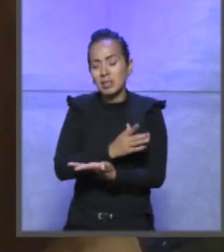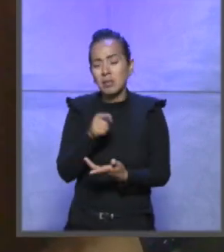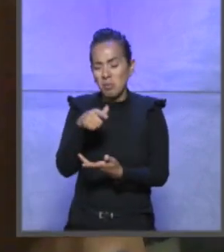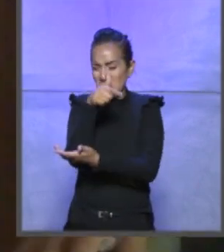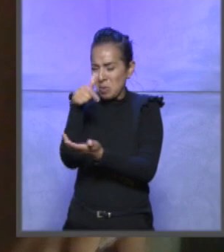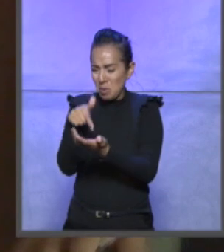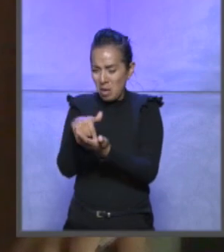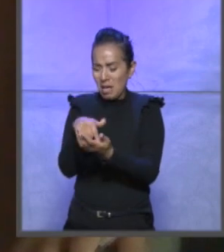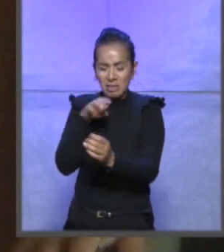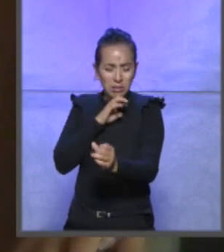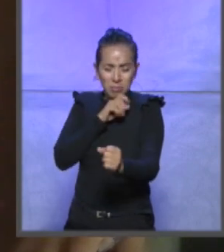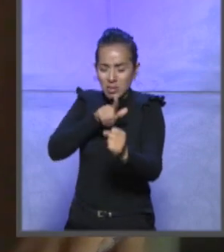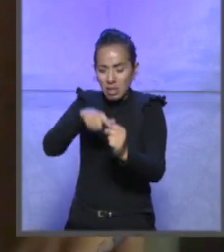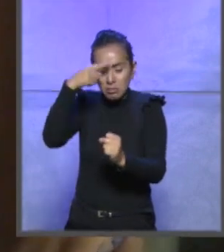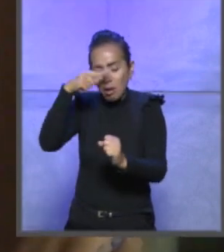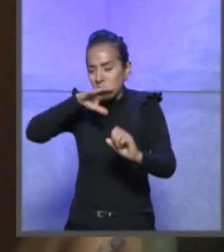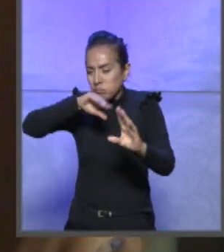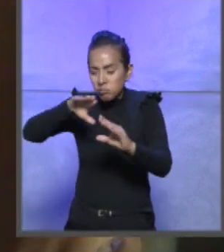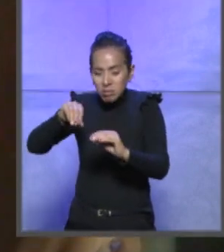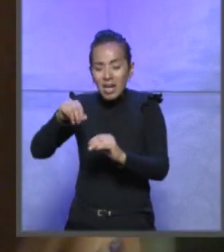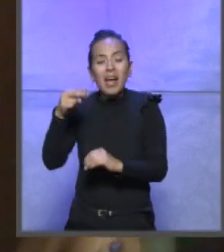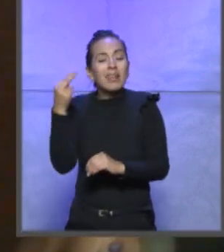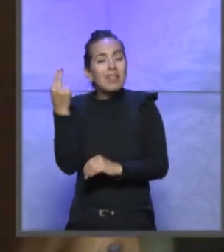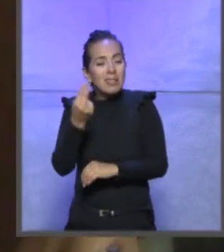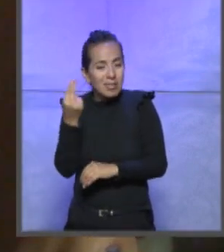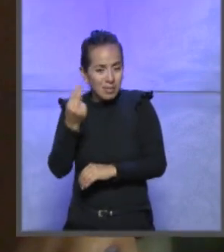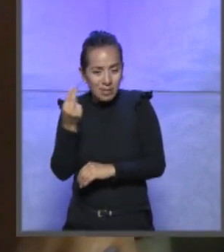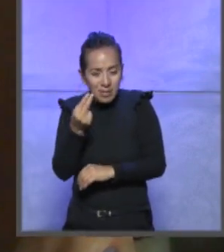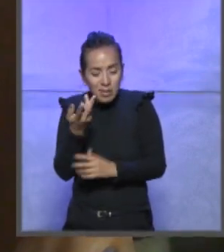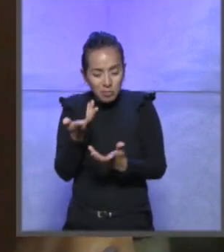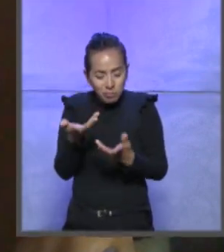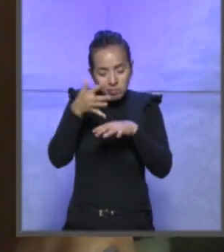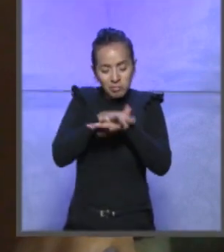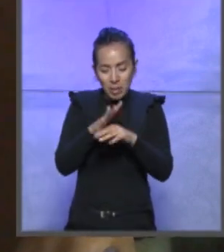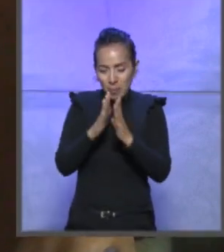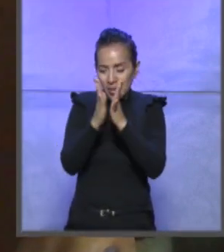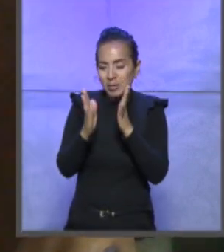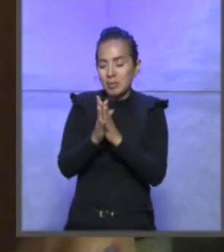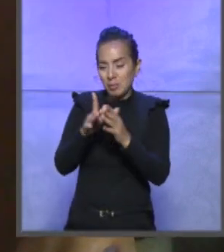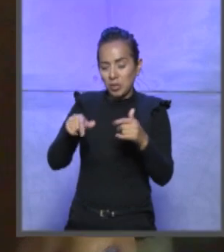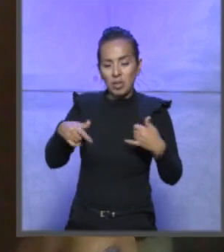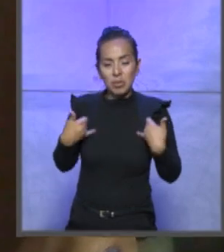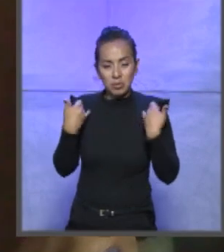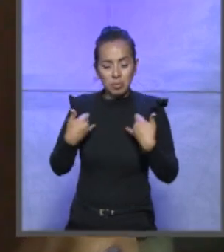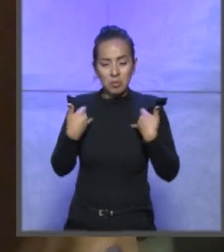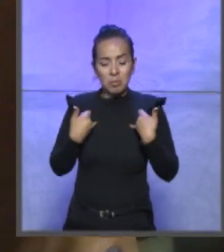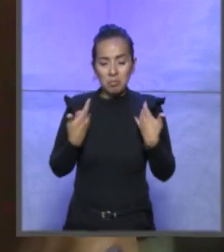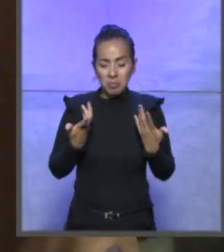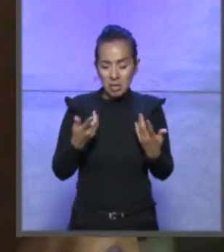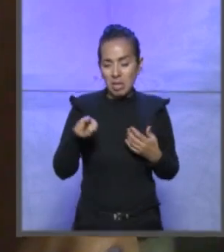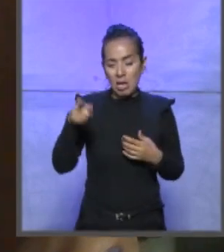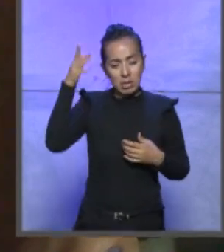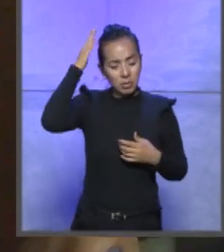necesita esa involucración, esa participación juvenil. Más allá de eso, estamos hablando